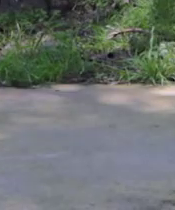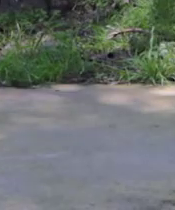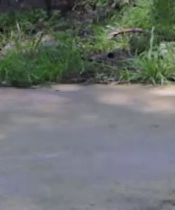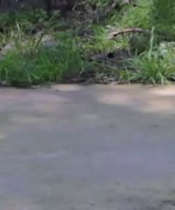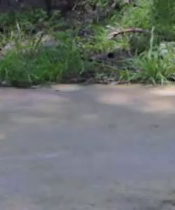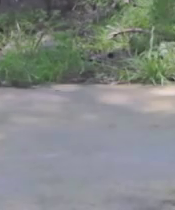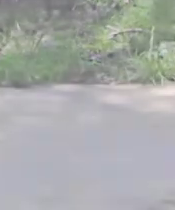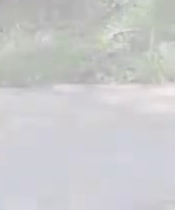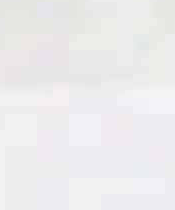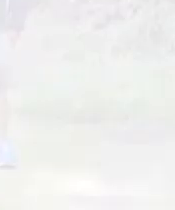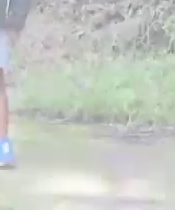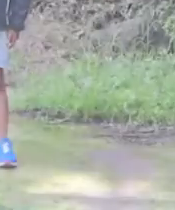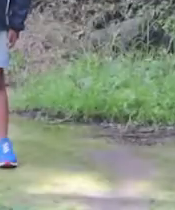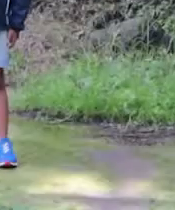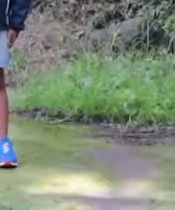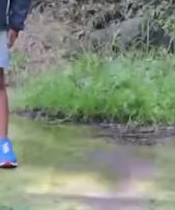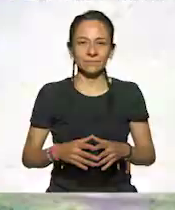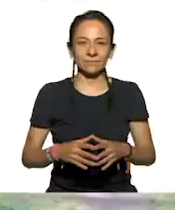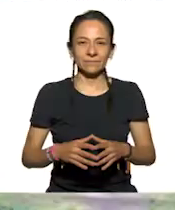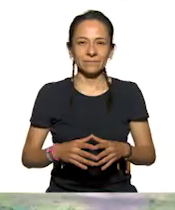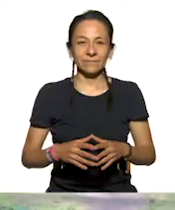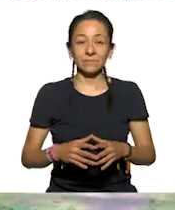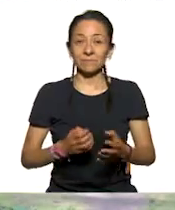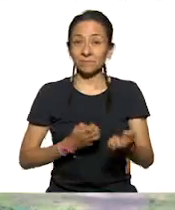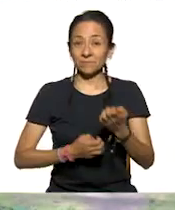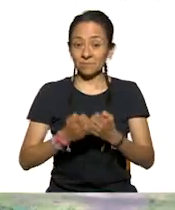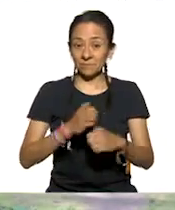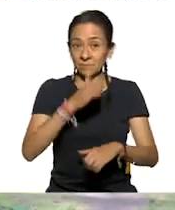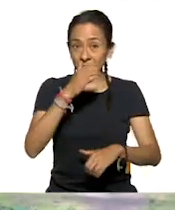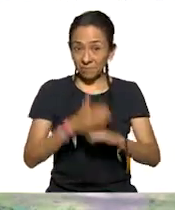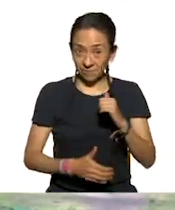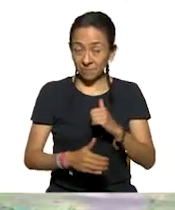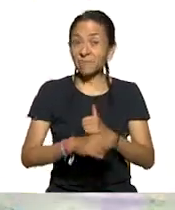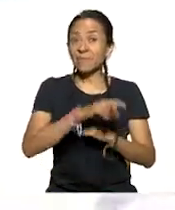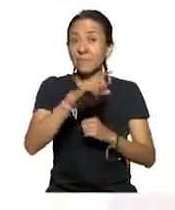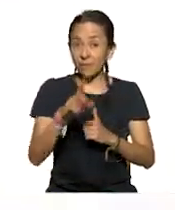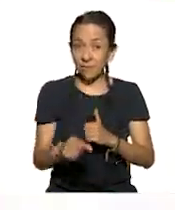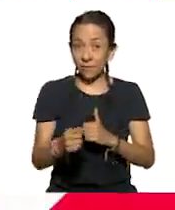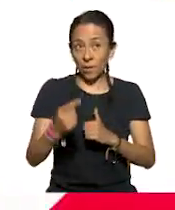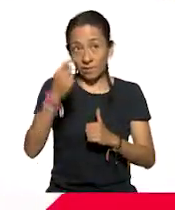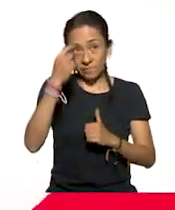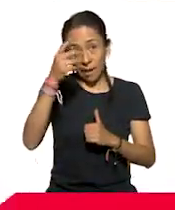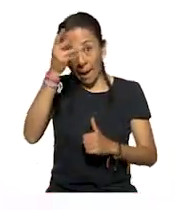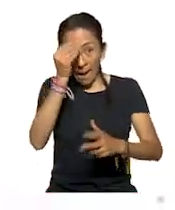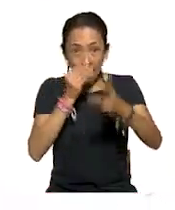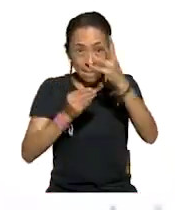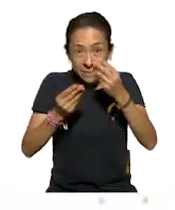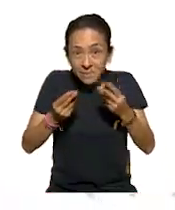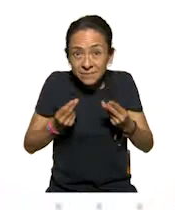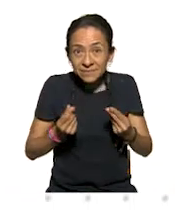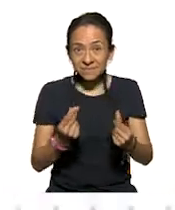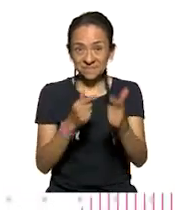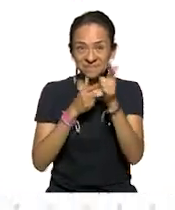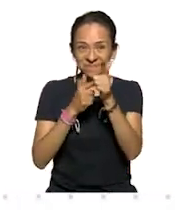respiramos profundo, bien. Y después de cada pausa, activa tu mente.